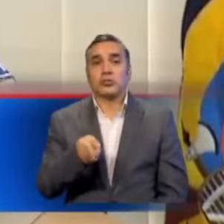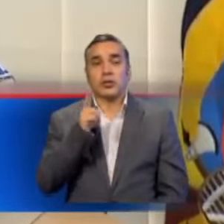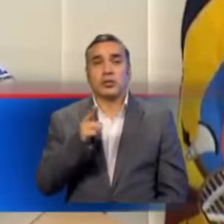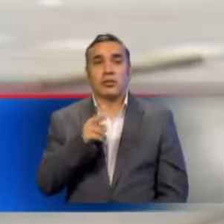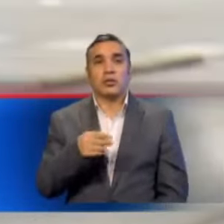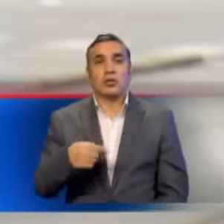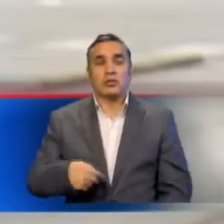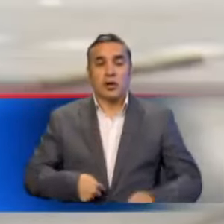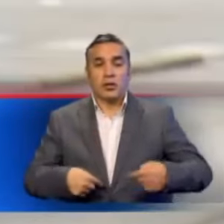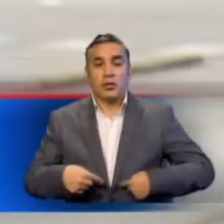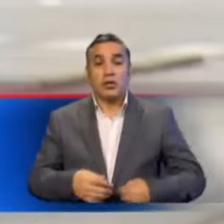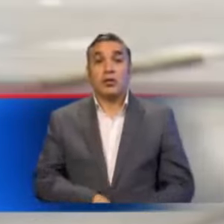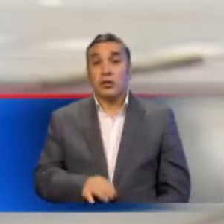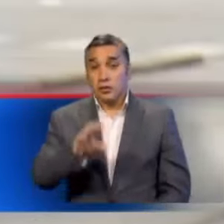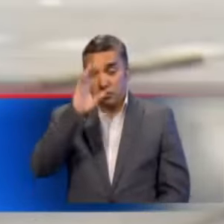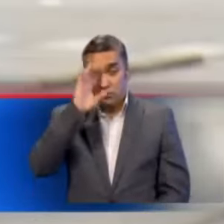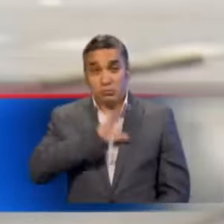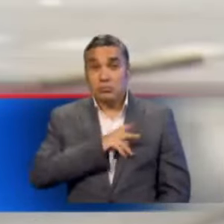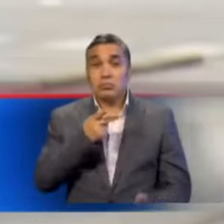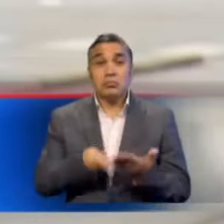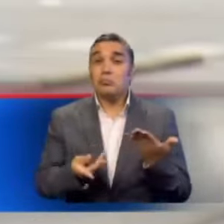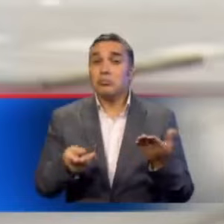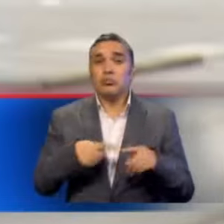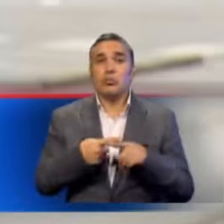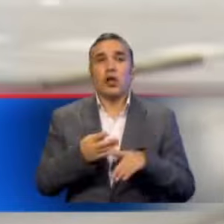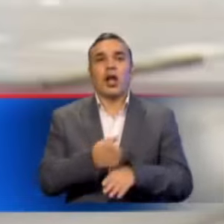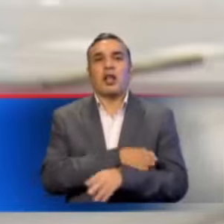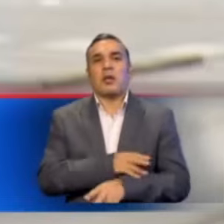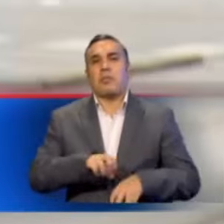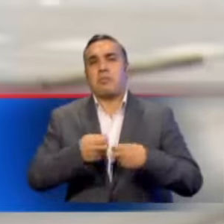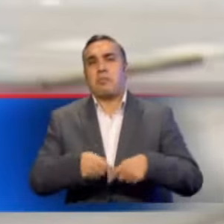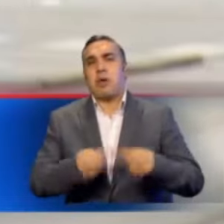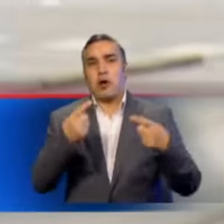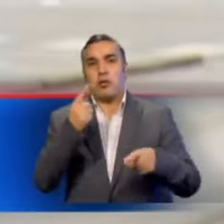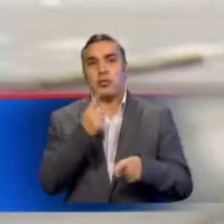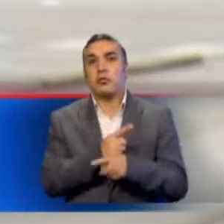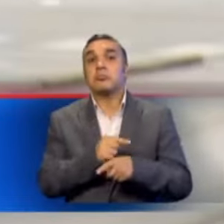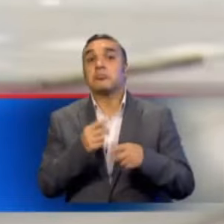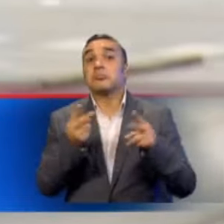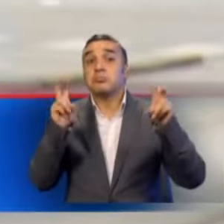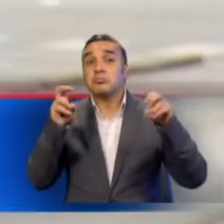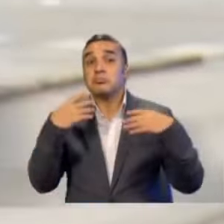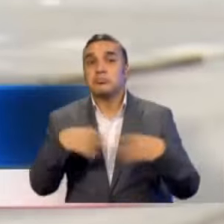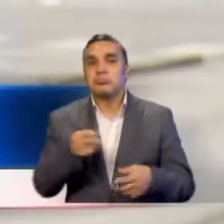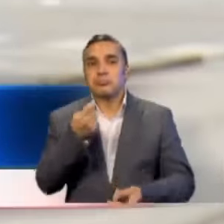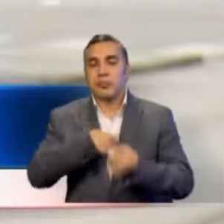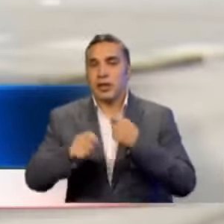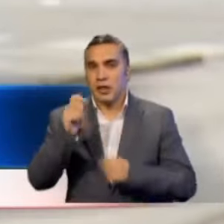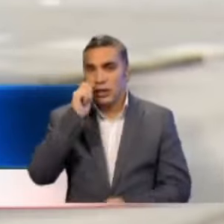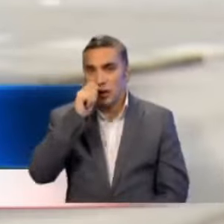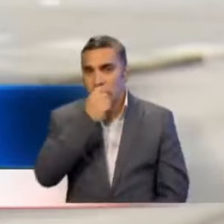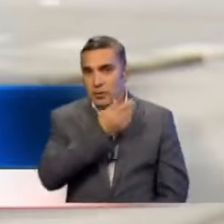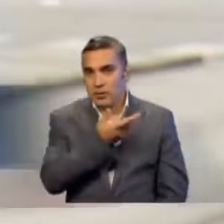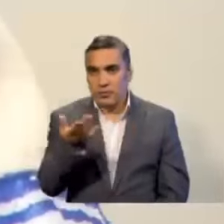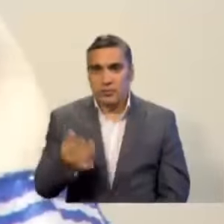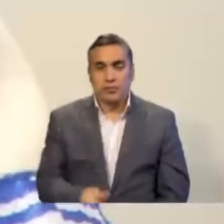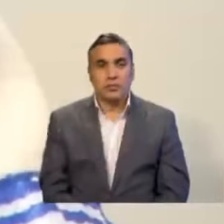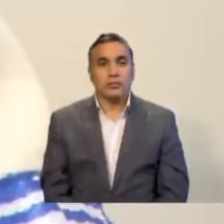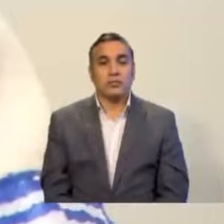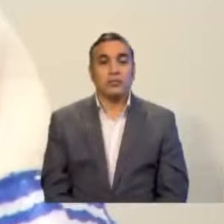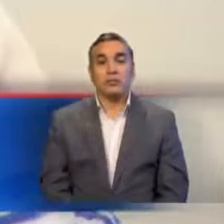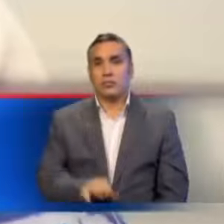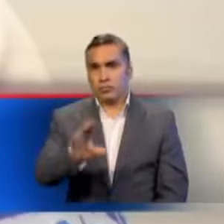altura del abdomen. Según la policía, el hecho obedece a una venganza, aparentemente por temas vinculados al tráfico de drogas.